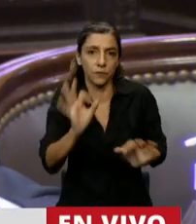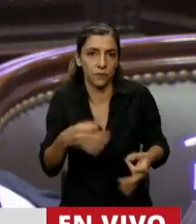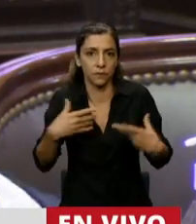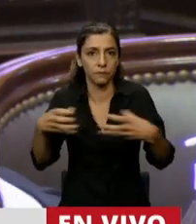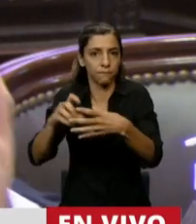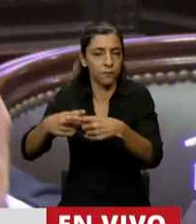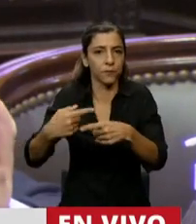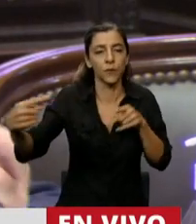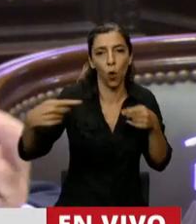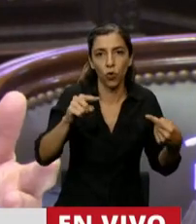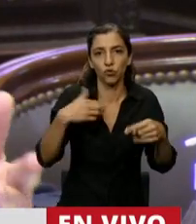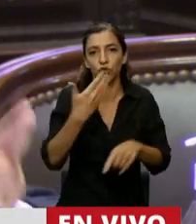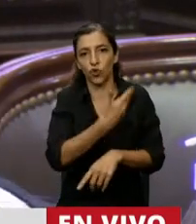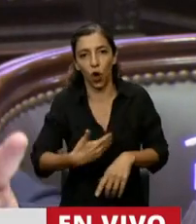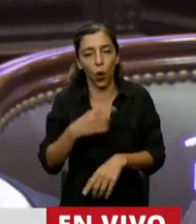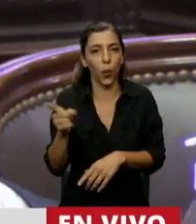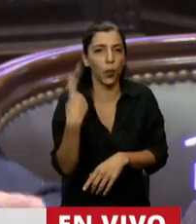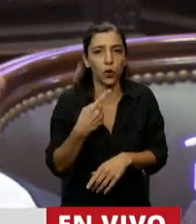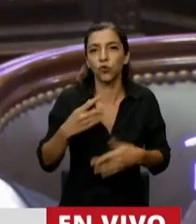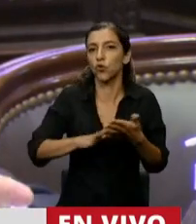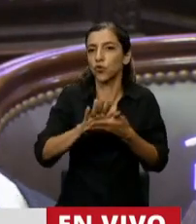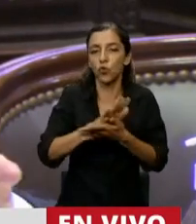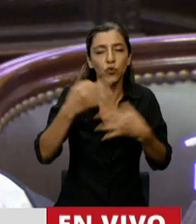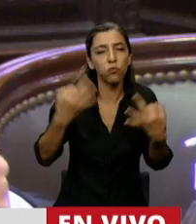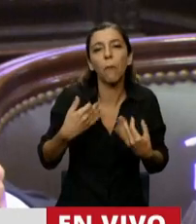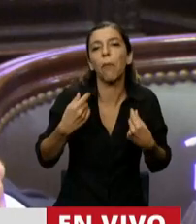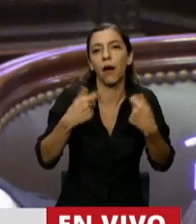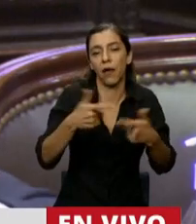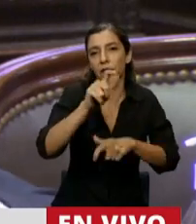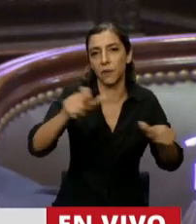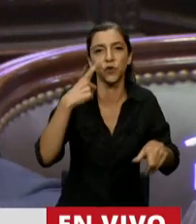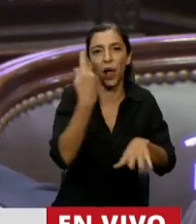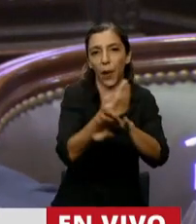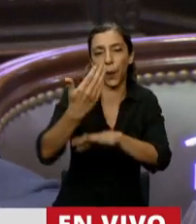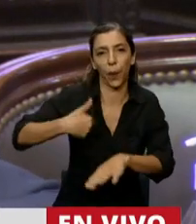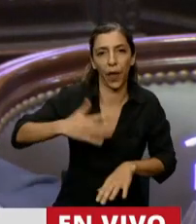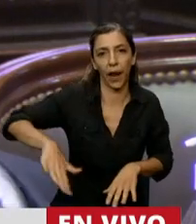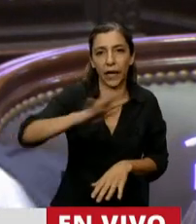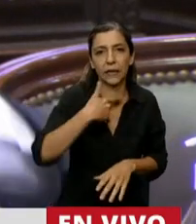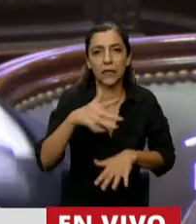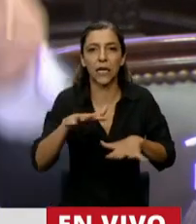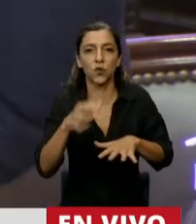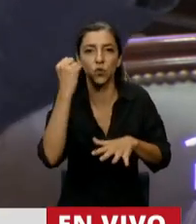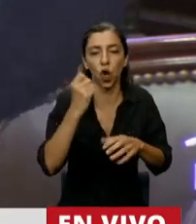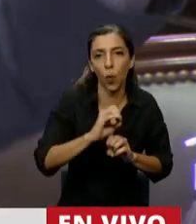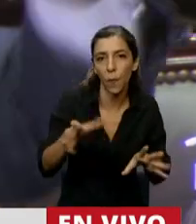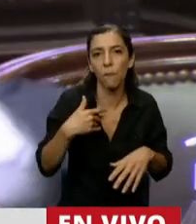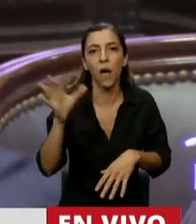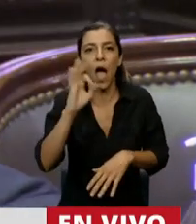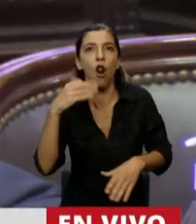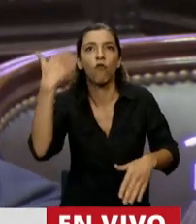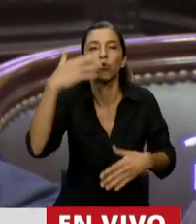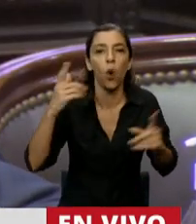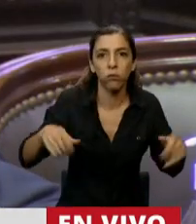oposición tenemos que resolver, es el mejor vivir del pueblo y de aquellos que están en malas condiciones económicas que no les permiten soñar el futuro